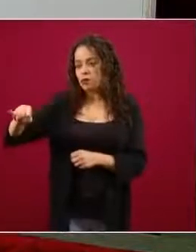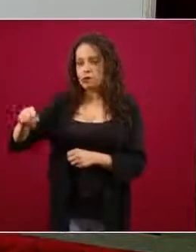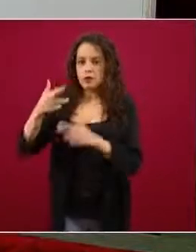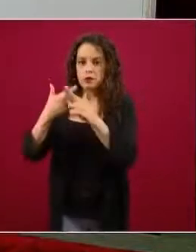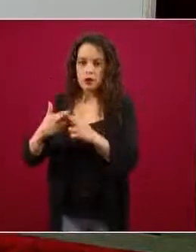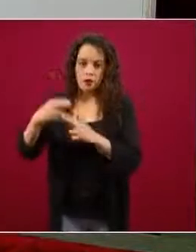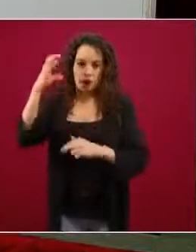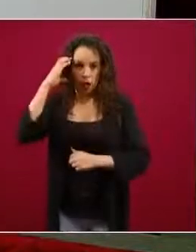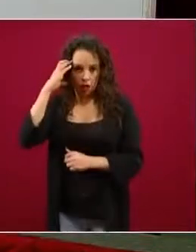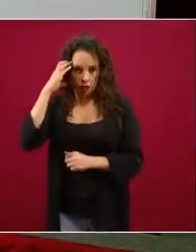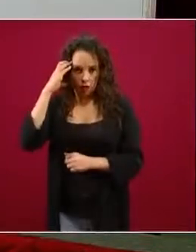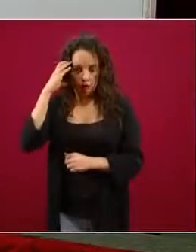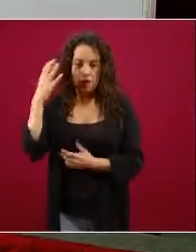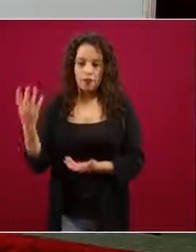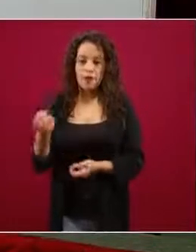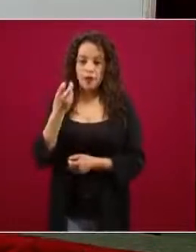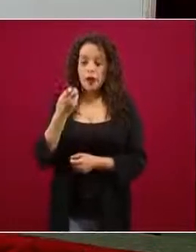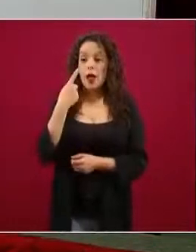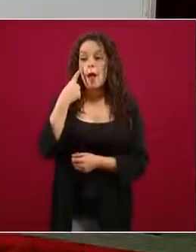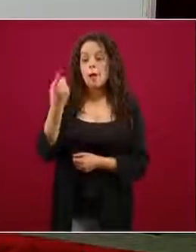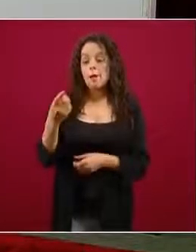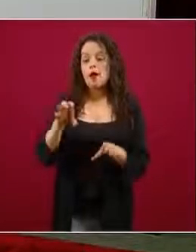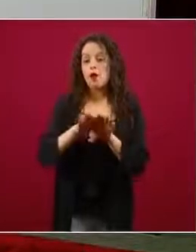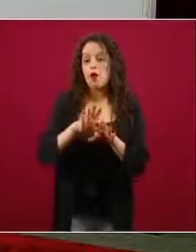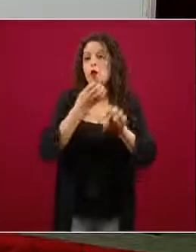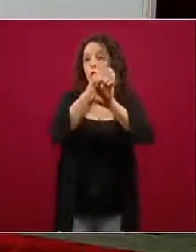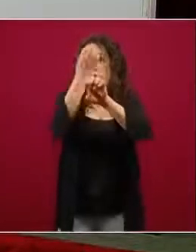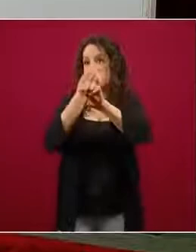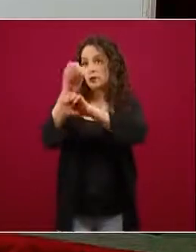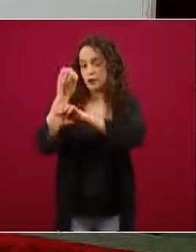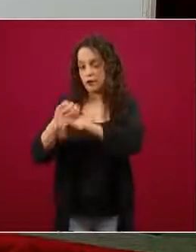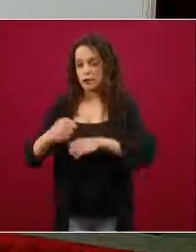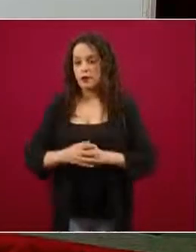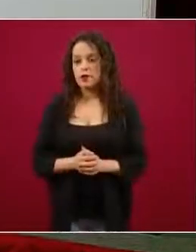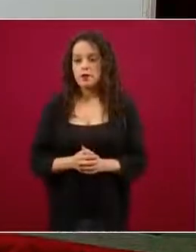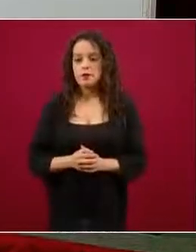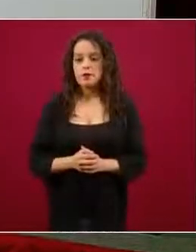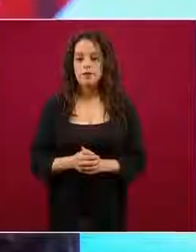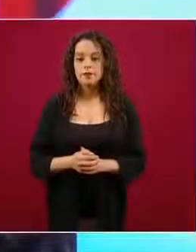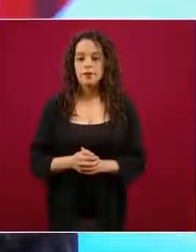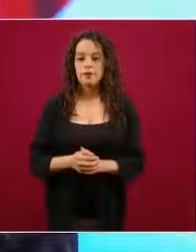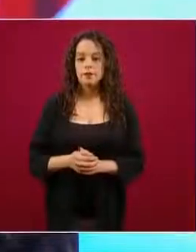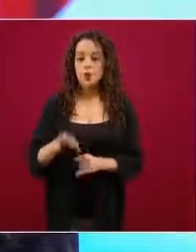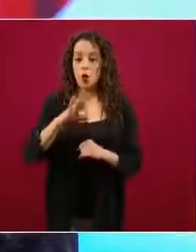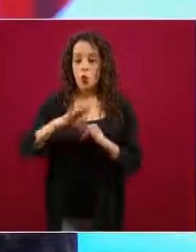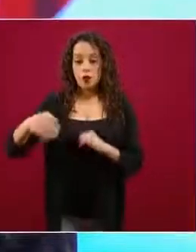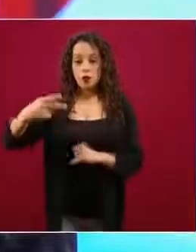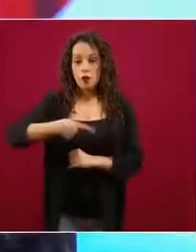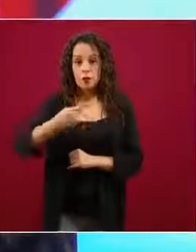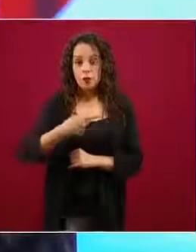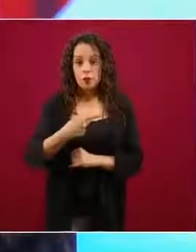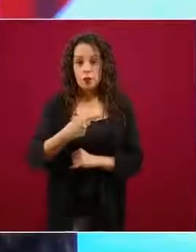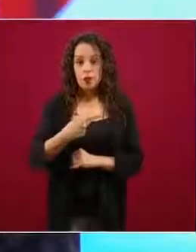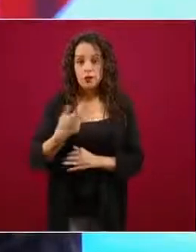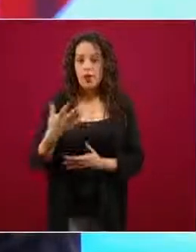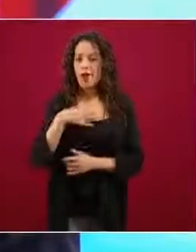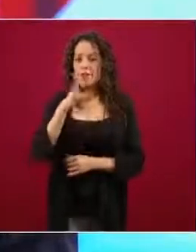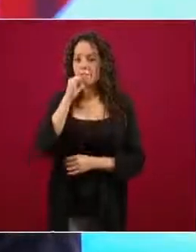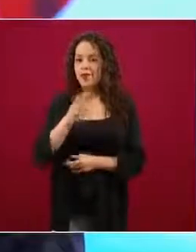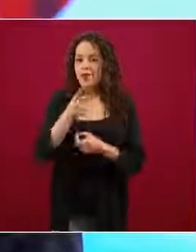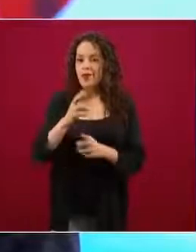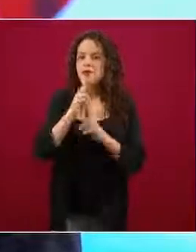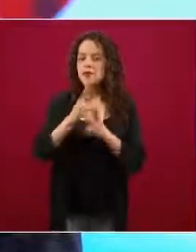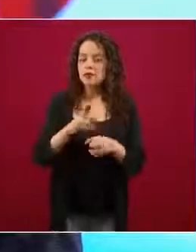es precisamente por la respuesta que va ocurriendo. La última se la voy a quedar a deber porque estoy esperando